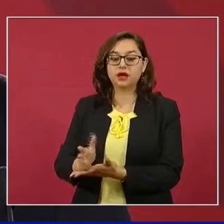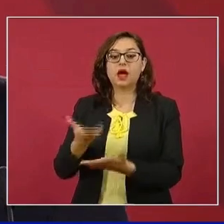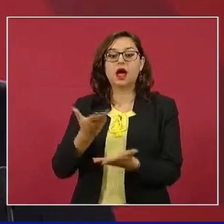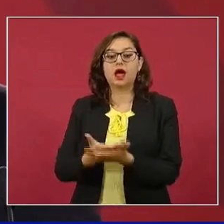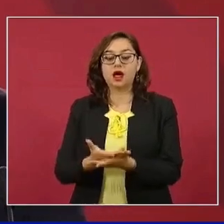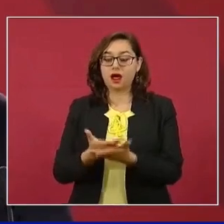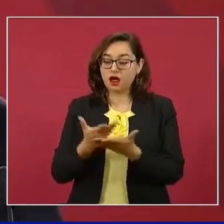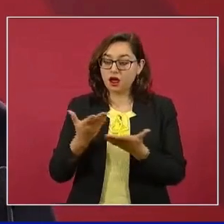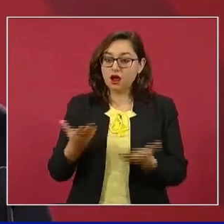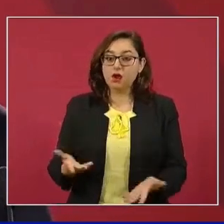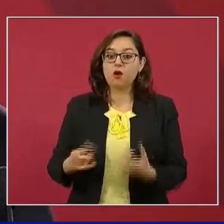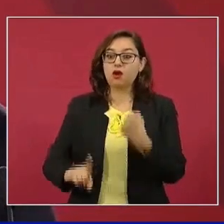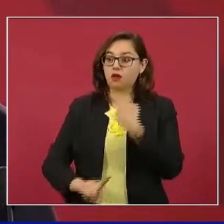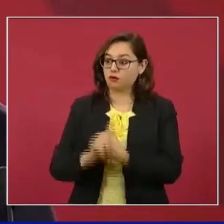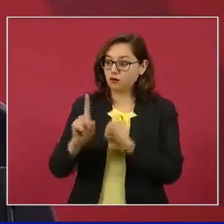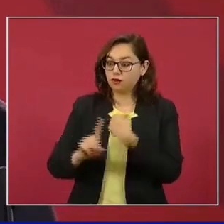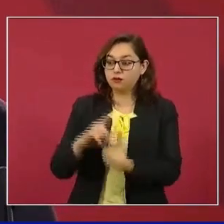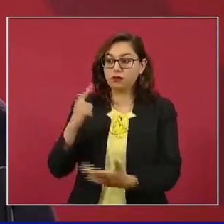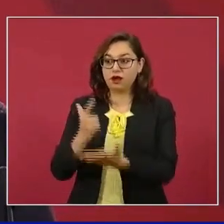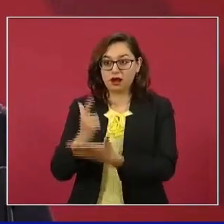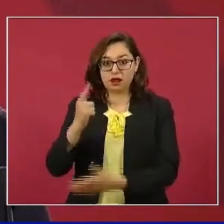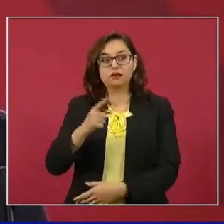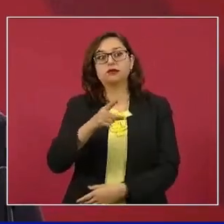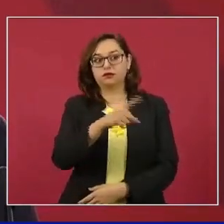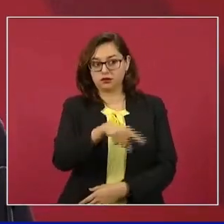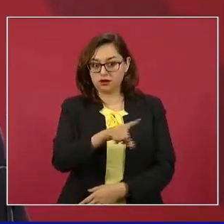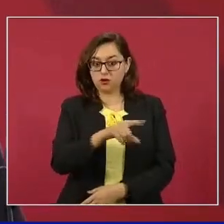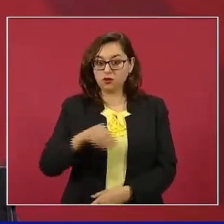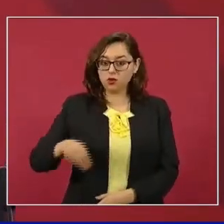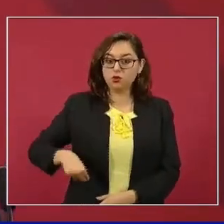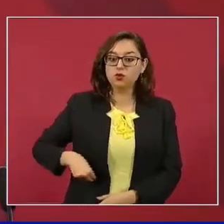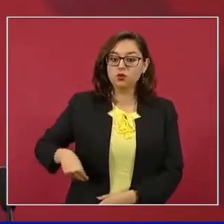y ellos ocasionaron el problema,